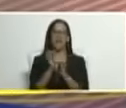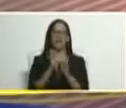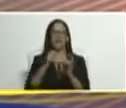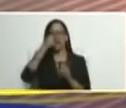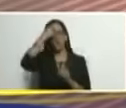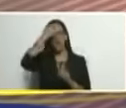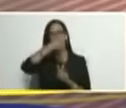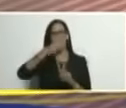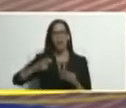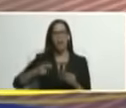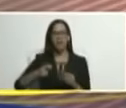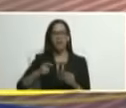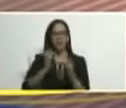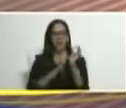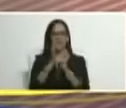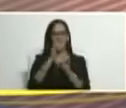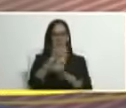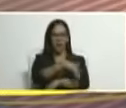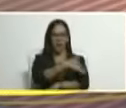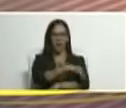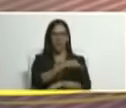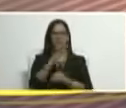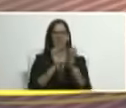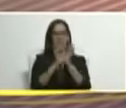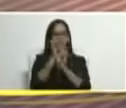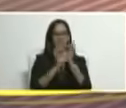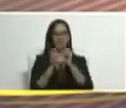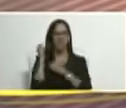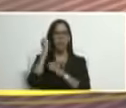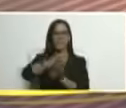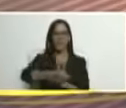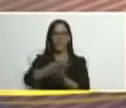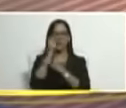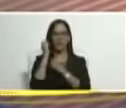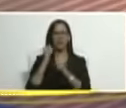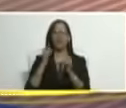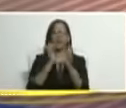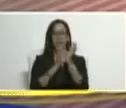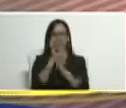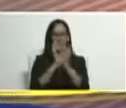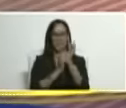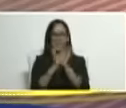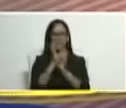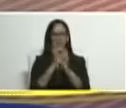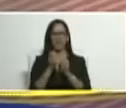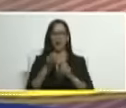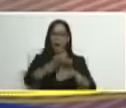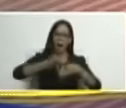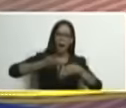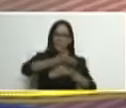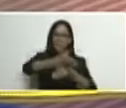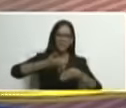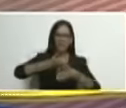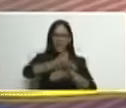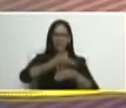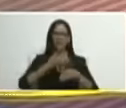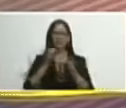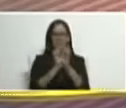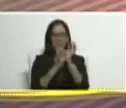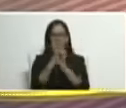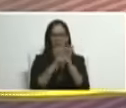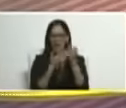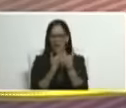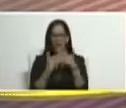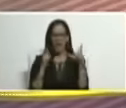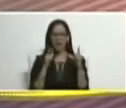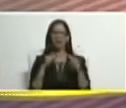en el Cristo de las calles, en el Cristo de los pescadores, en el Cristo carpintero, en el Cristo